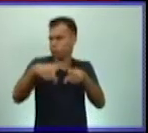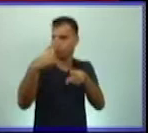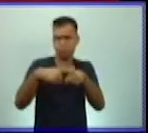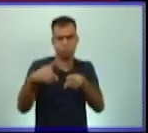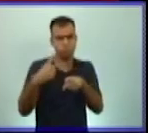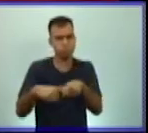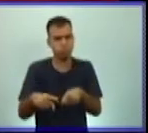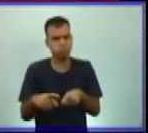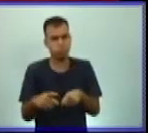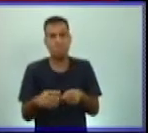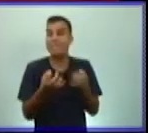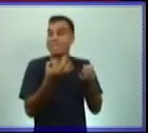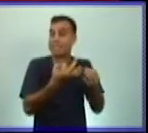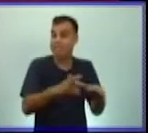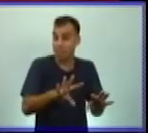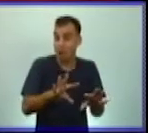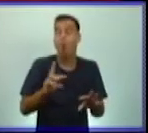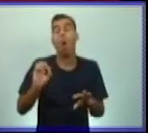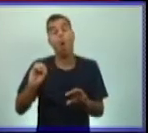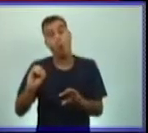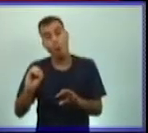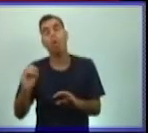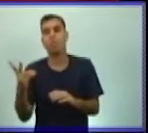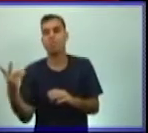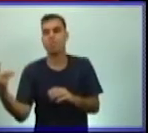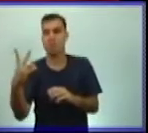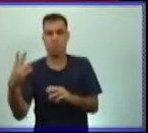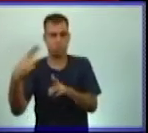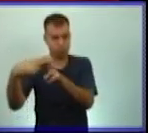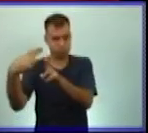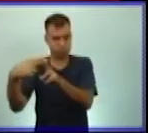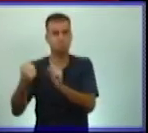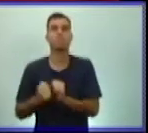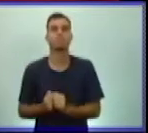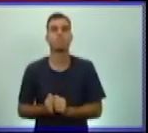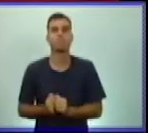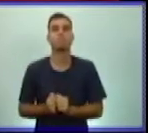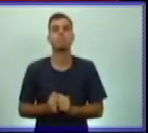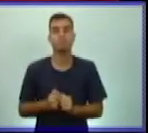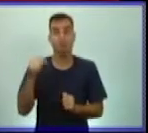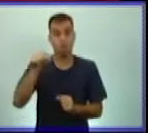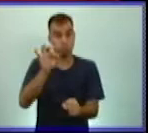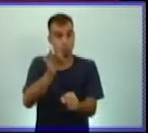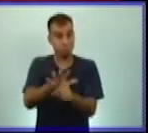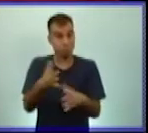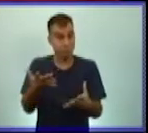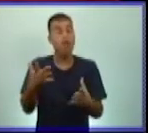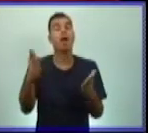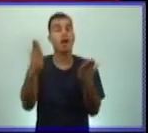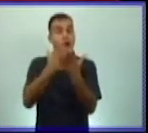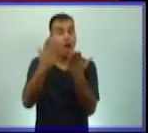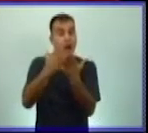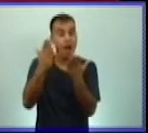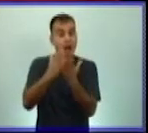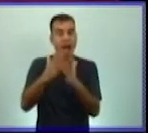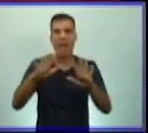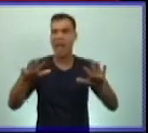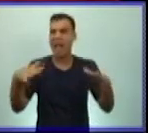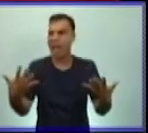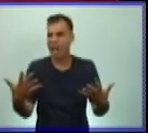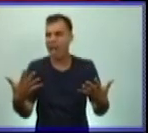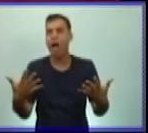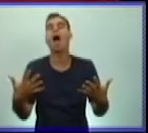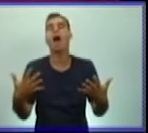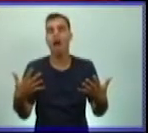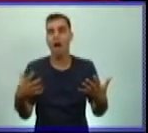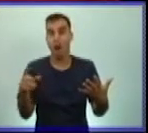simples como sustancias compuestas. Por tanto, vamos a comenzar analizando qué sucede cuando